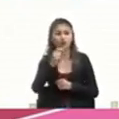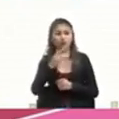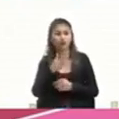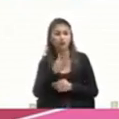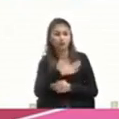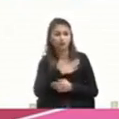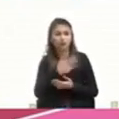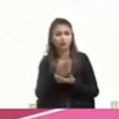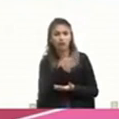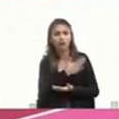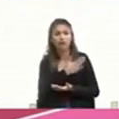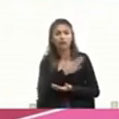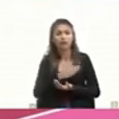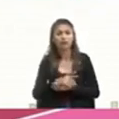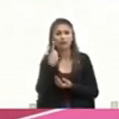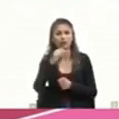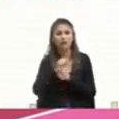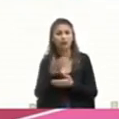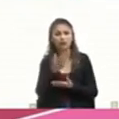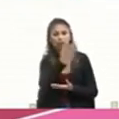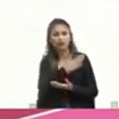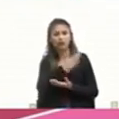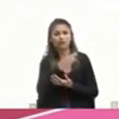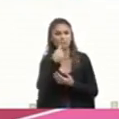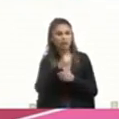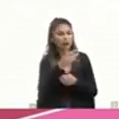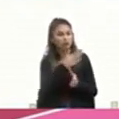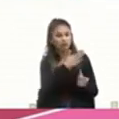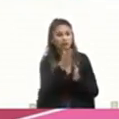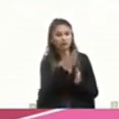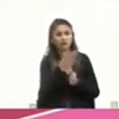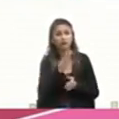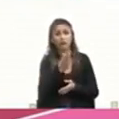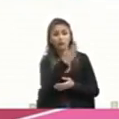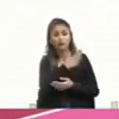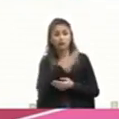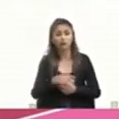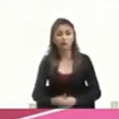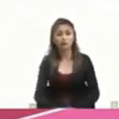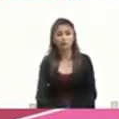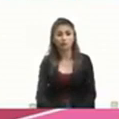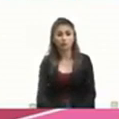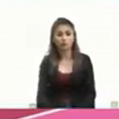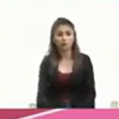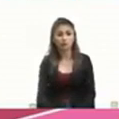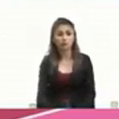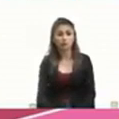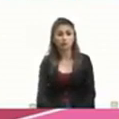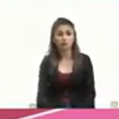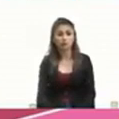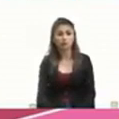a cabo la semana, a media semana de la que está, de la que transcurrió, que la que